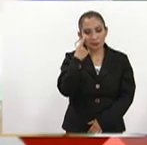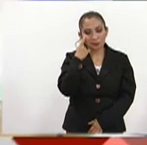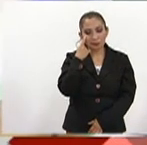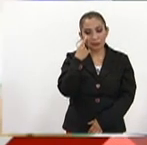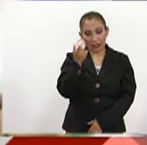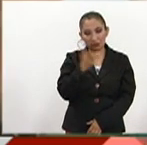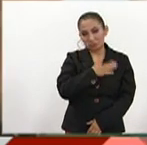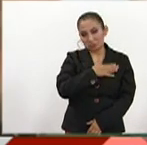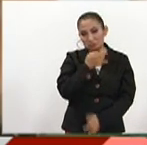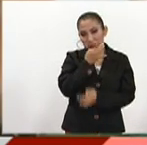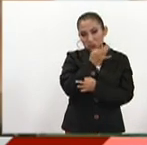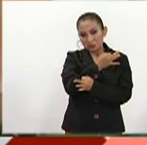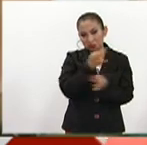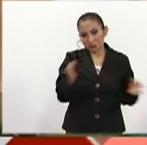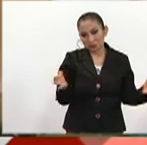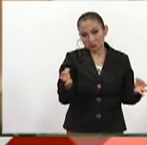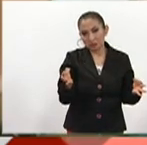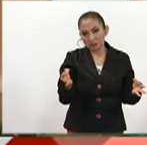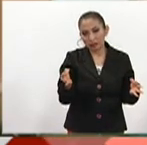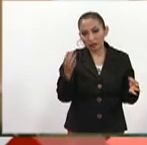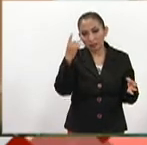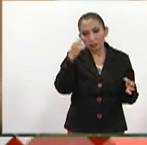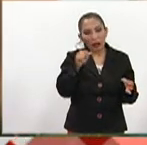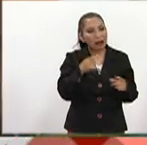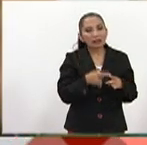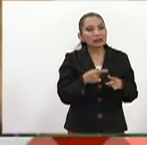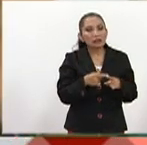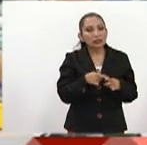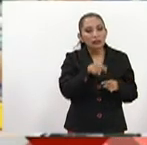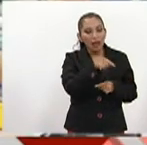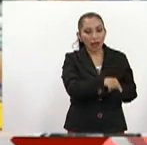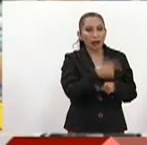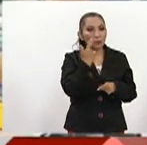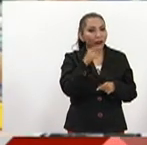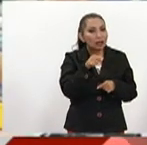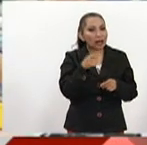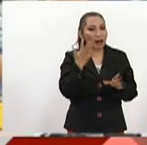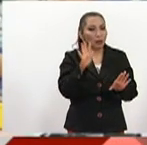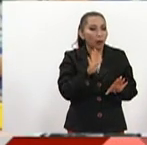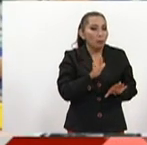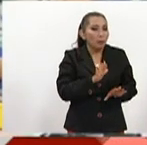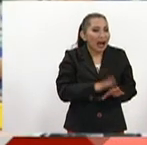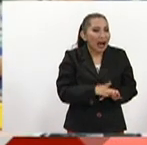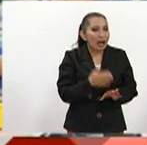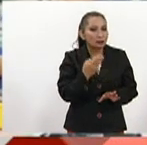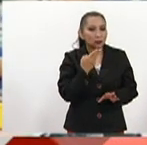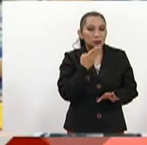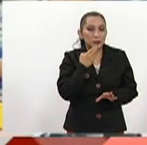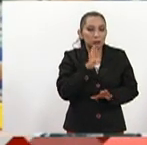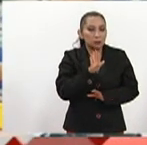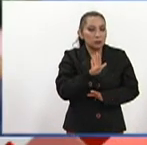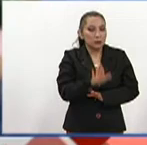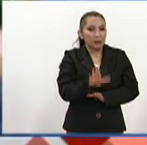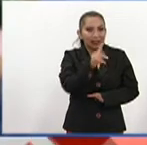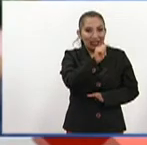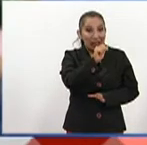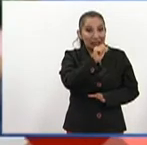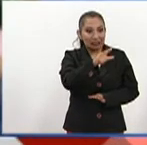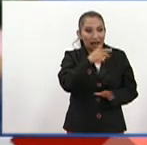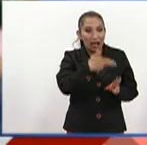es una buena noticia en principio para que se preserve el Tratado de Libre